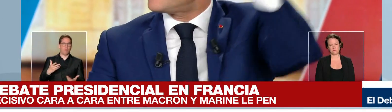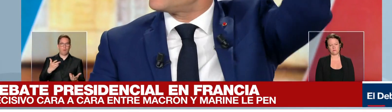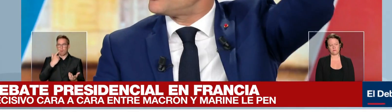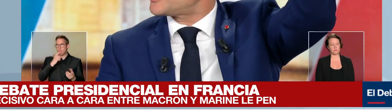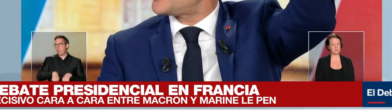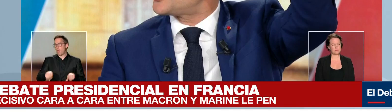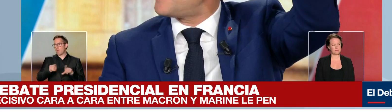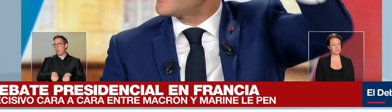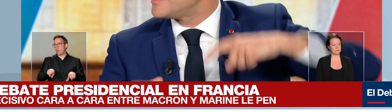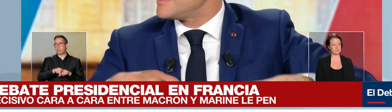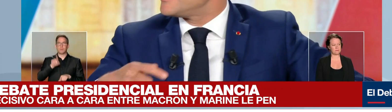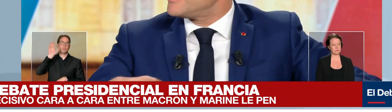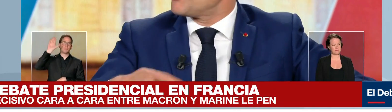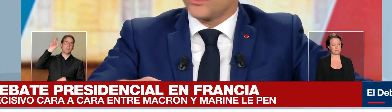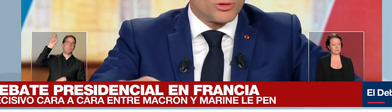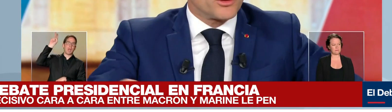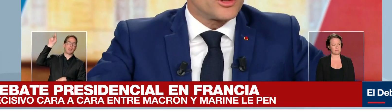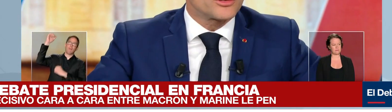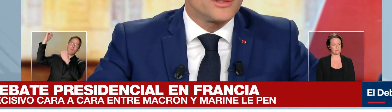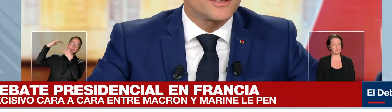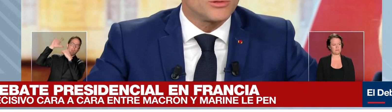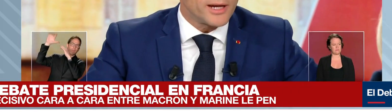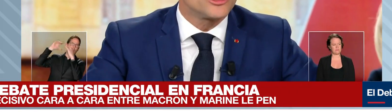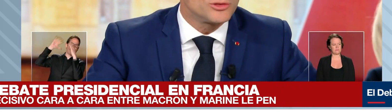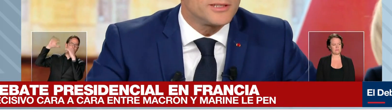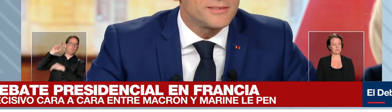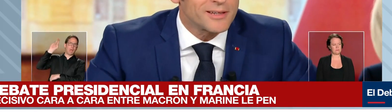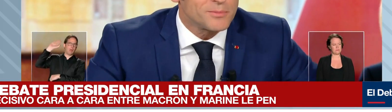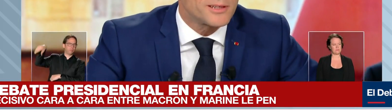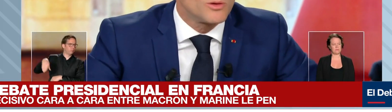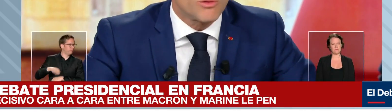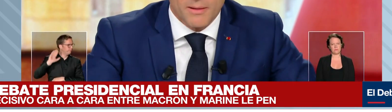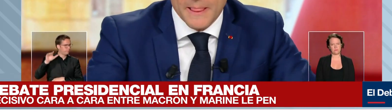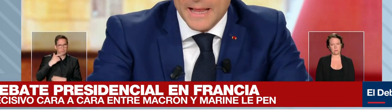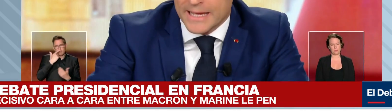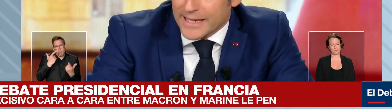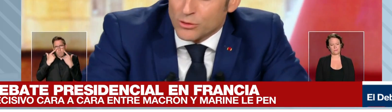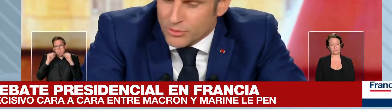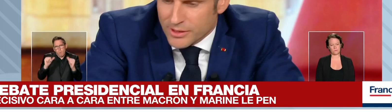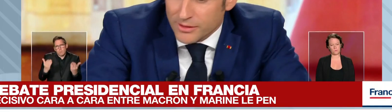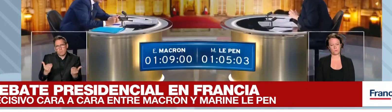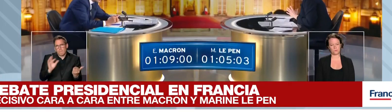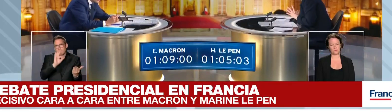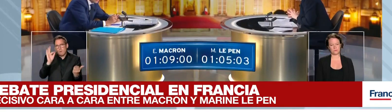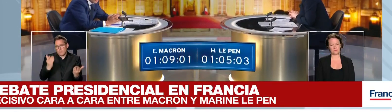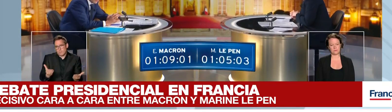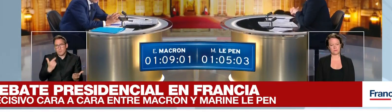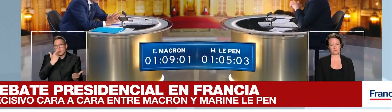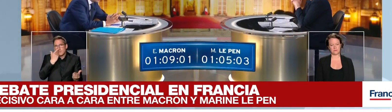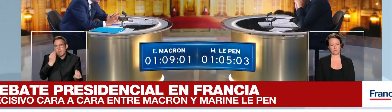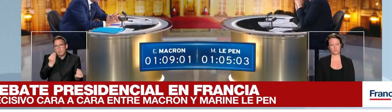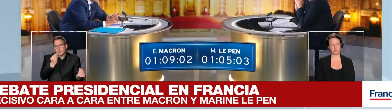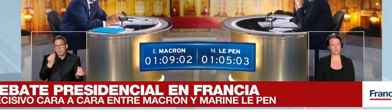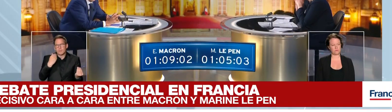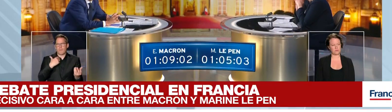tocan. No quieren que venga de una circular de París, quieren más, tienen más sentido, simplemente es así como lo ven. Entonces, lo que